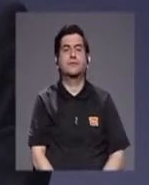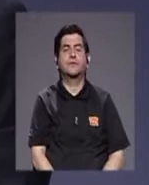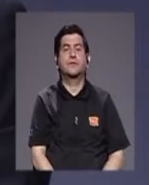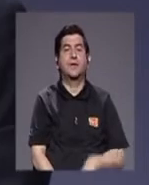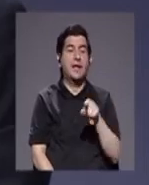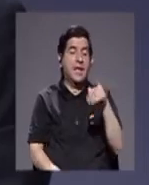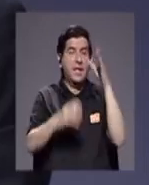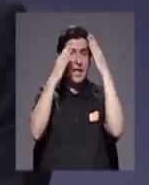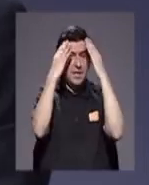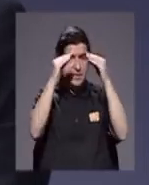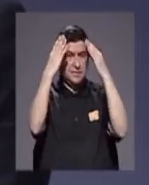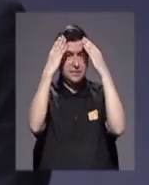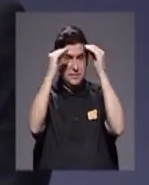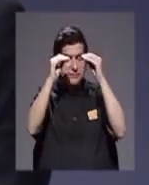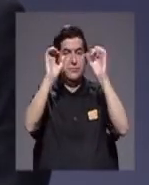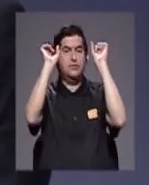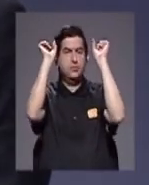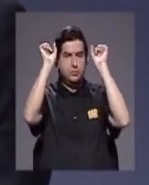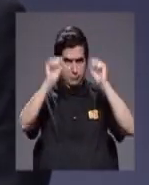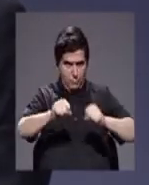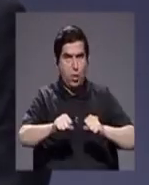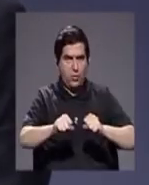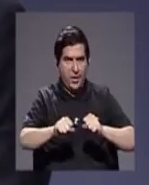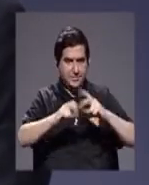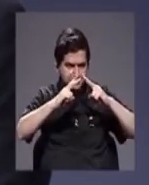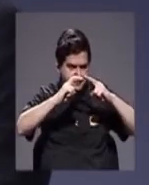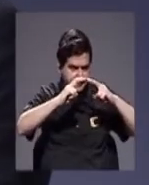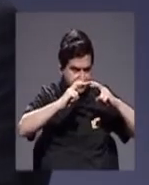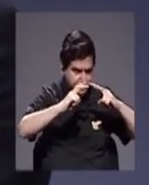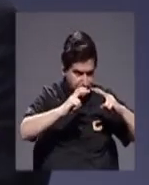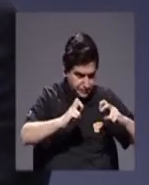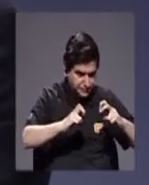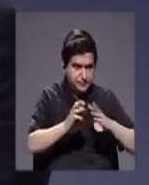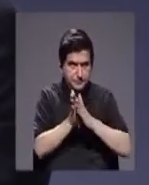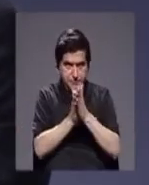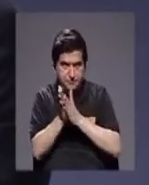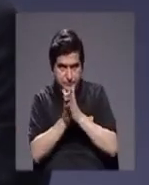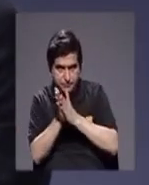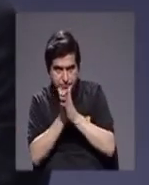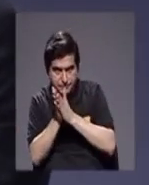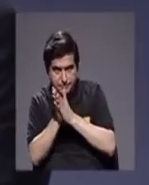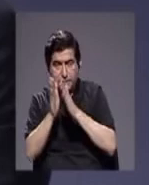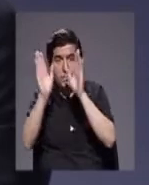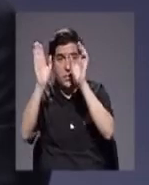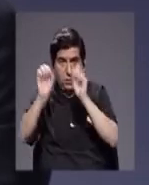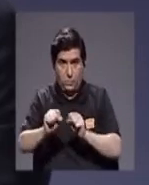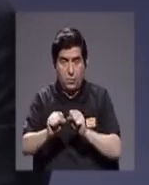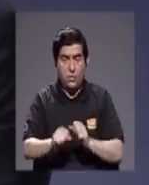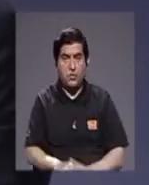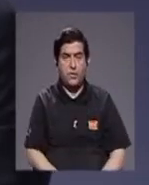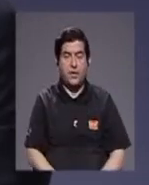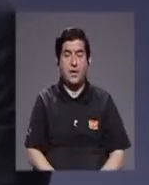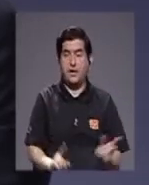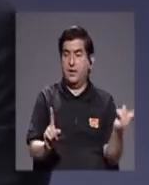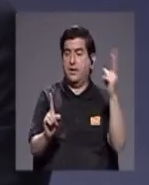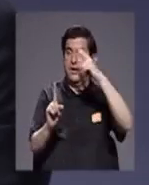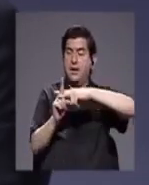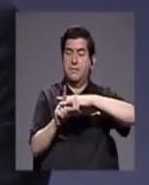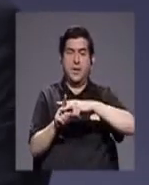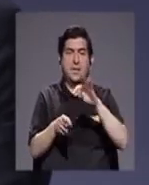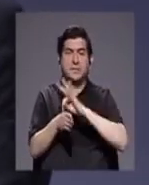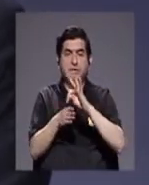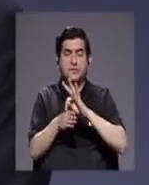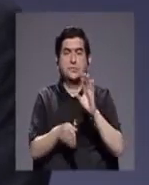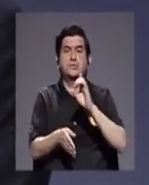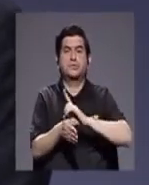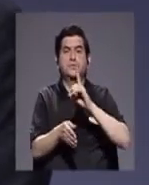esa información se puede analizar y se puede aprovechar para llevarla al tratamiento médico, va a